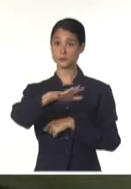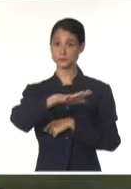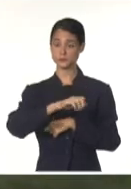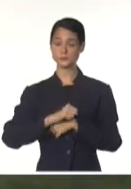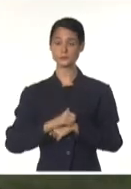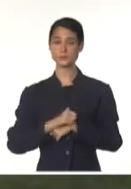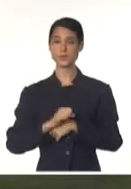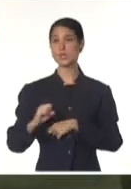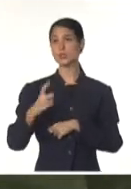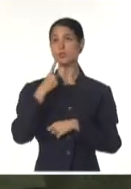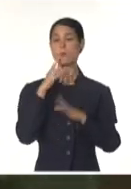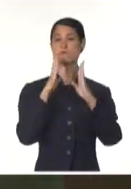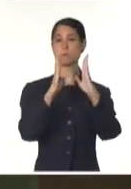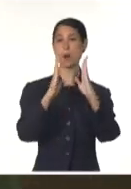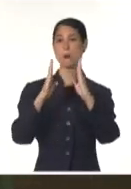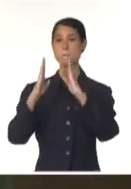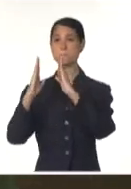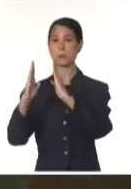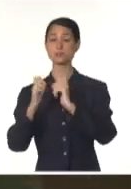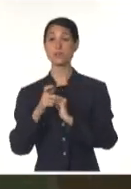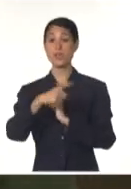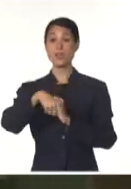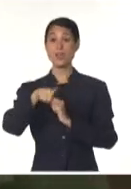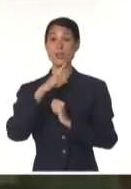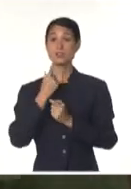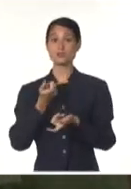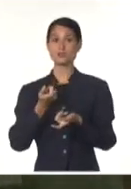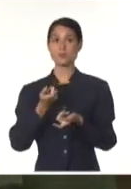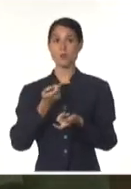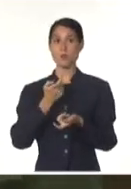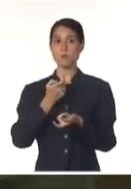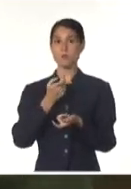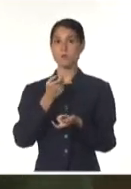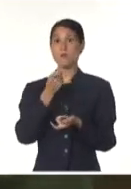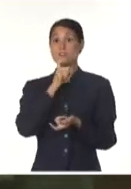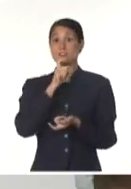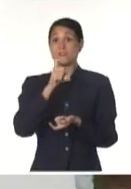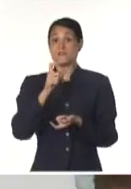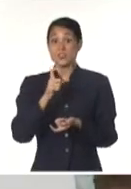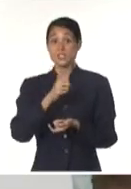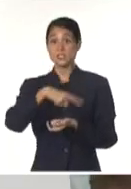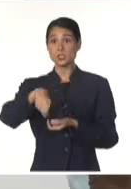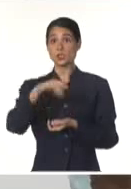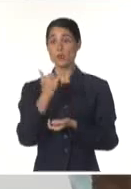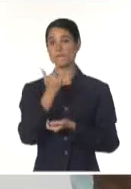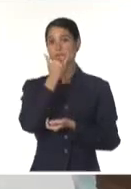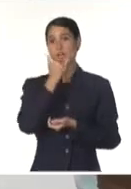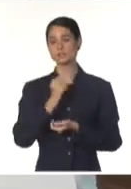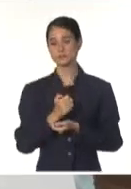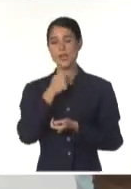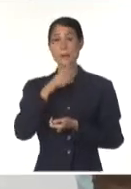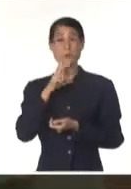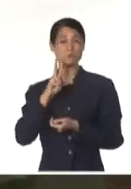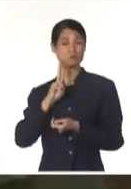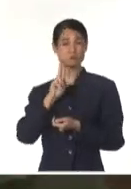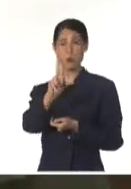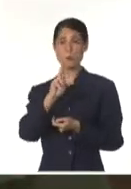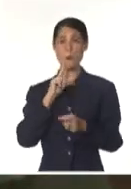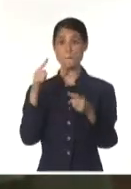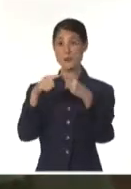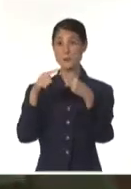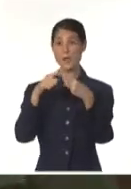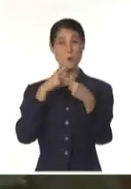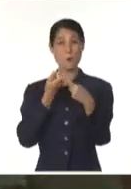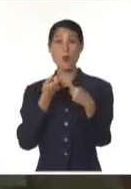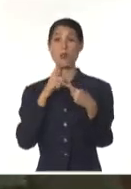fundamentales que nos están poniendo en una tensión importante en las vidas de las cubanas y los cubanos. Por una parte, la emergencia eléctrica que hemos